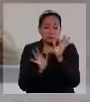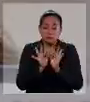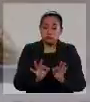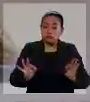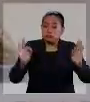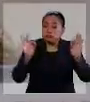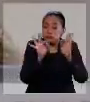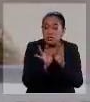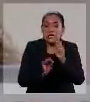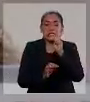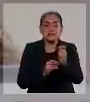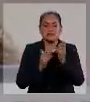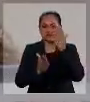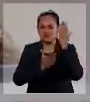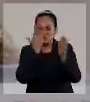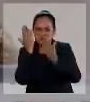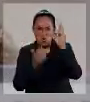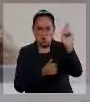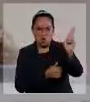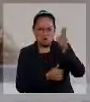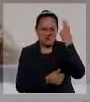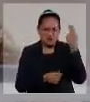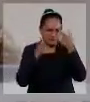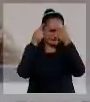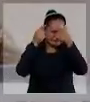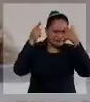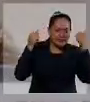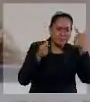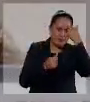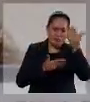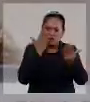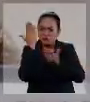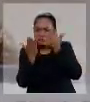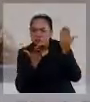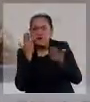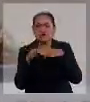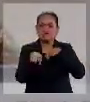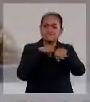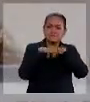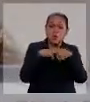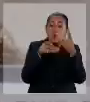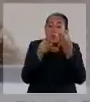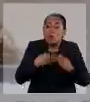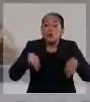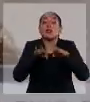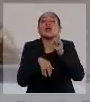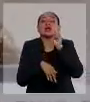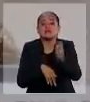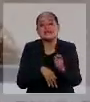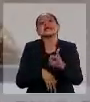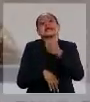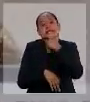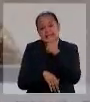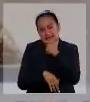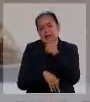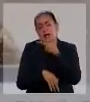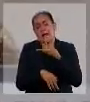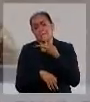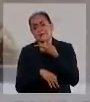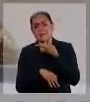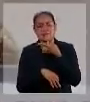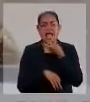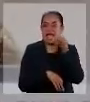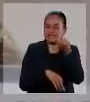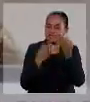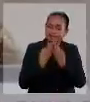carrera para poder tener un mejor salario es saber hablar inglés. Y por eso yo propongo que, como ya lo